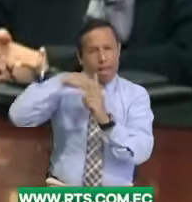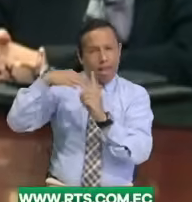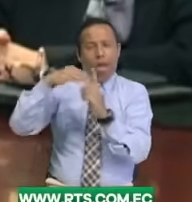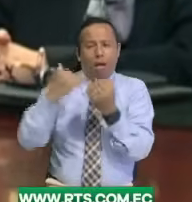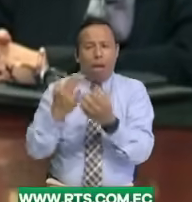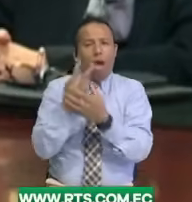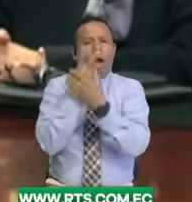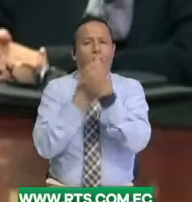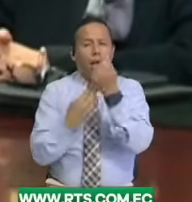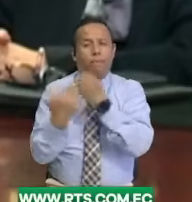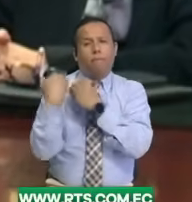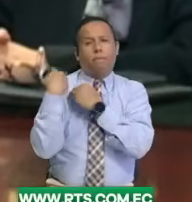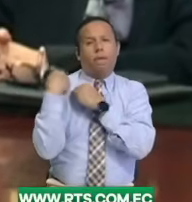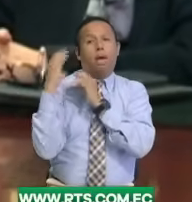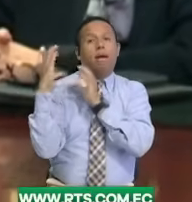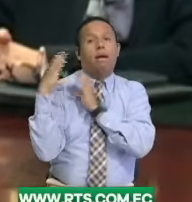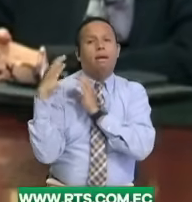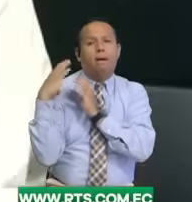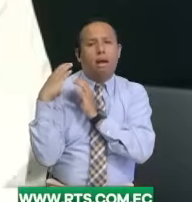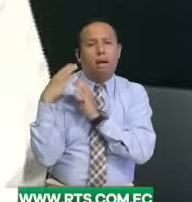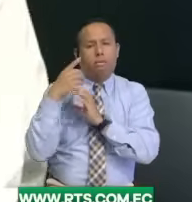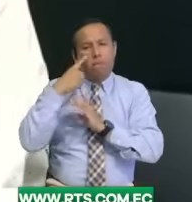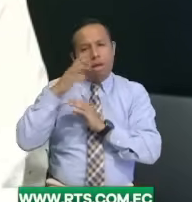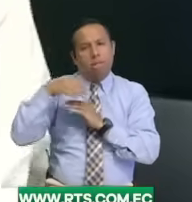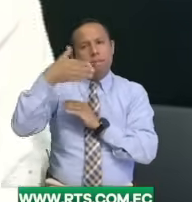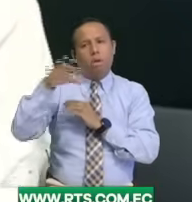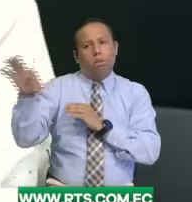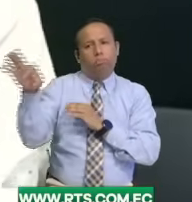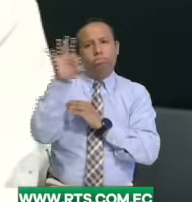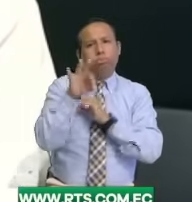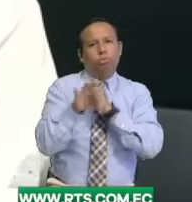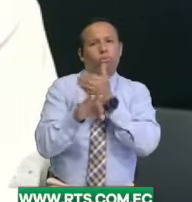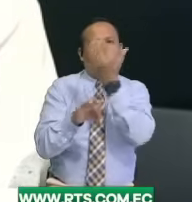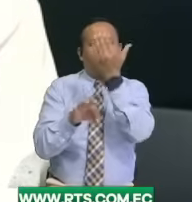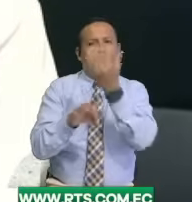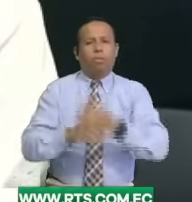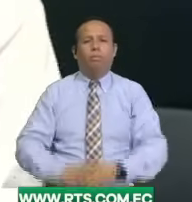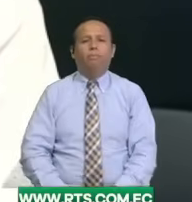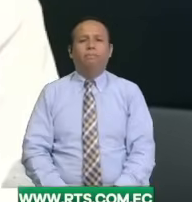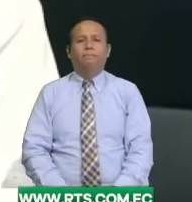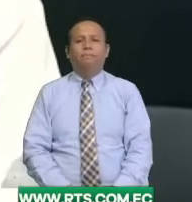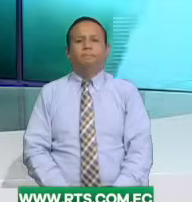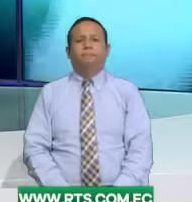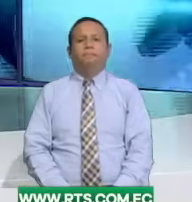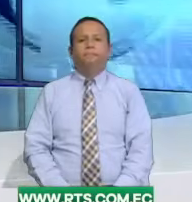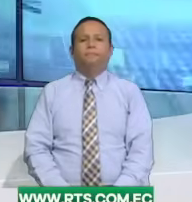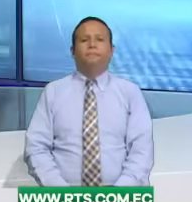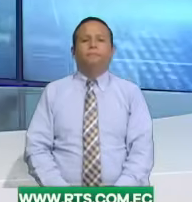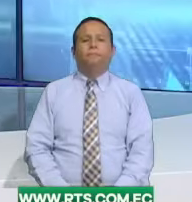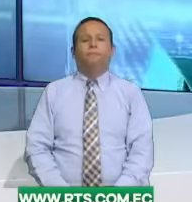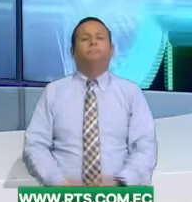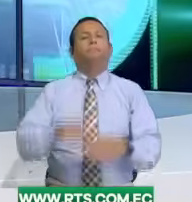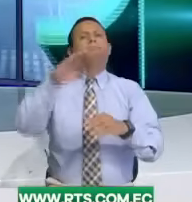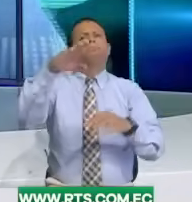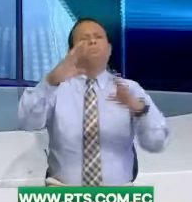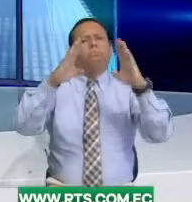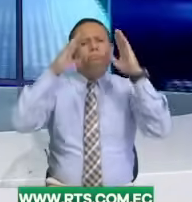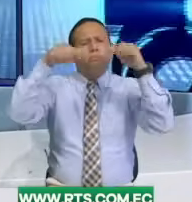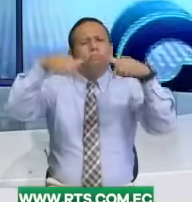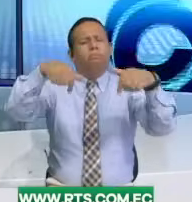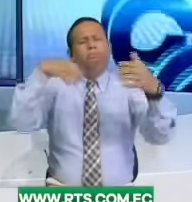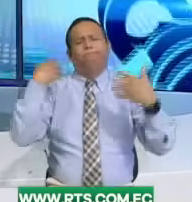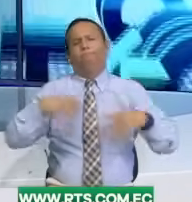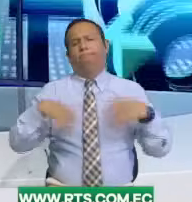de proyectos renovables, informó Álvaro Terán. Y mucha atención